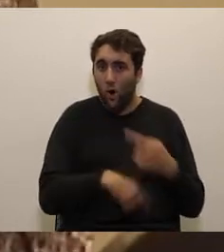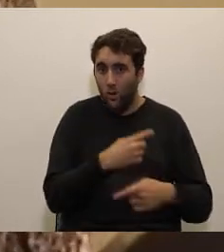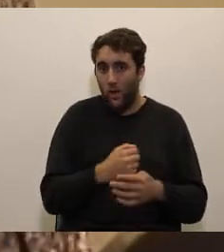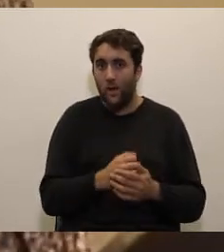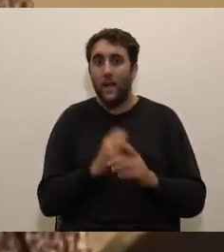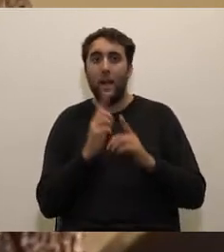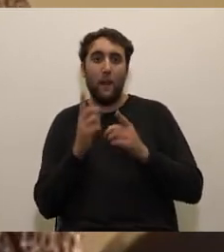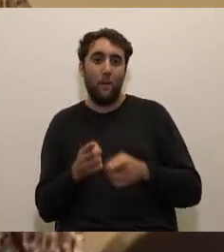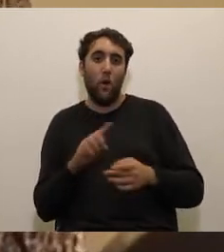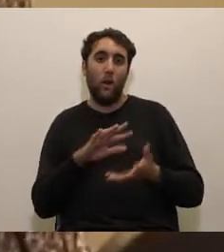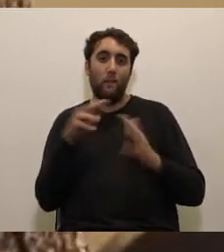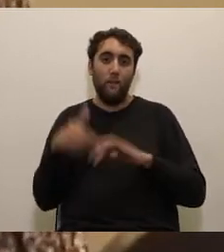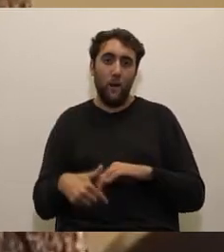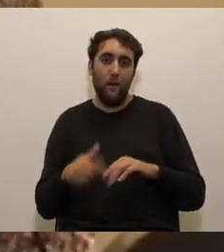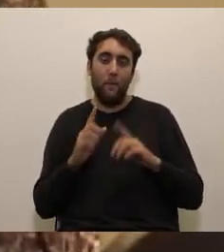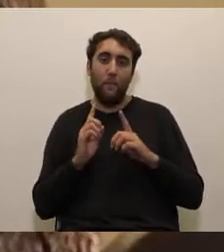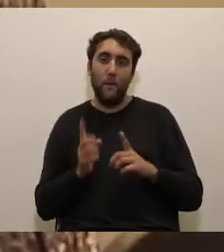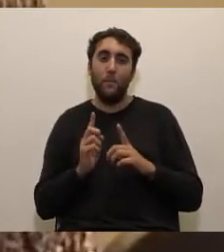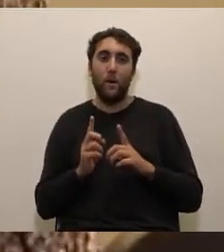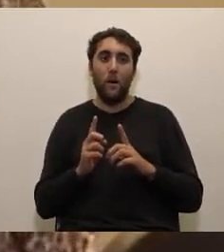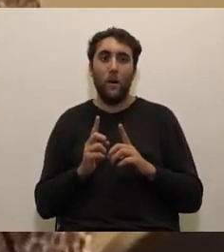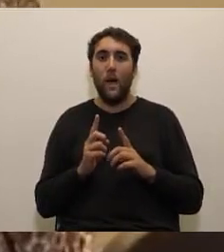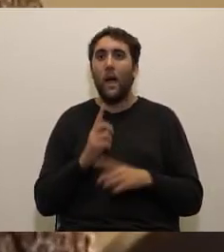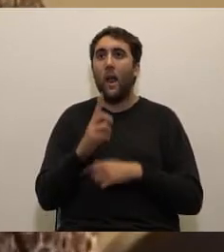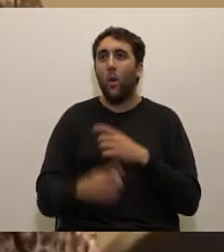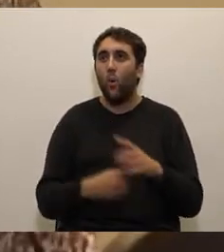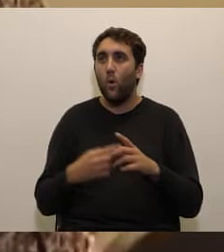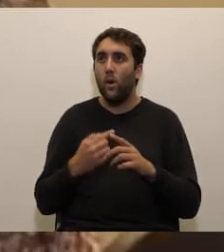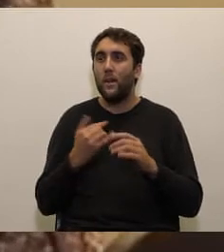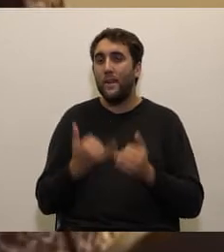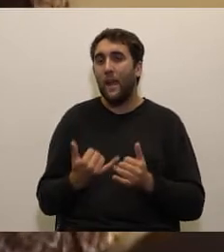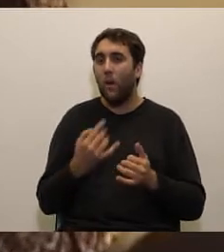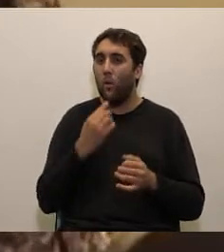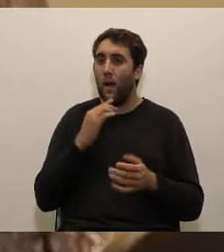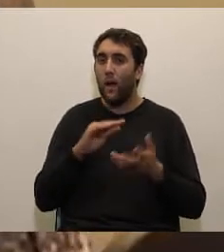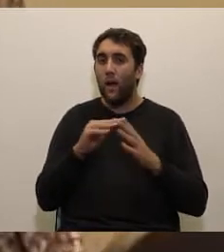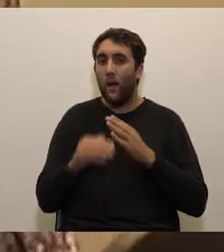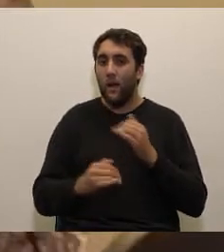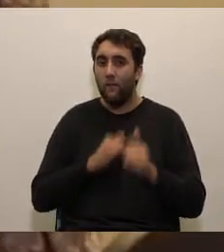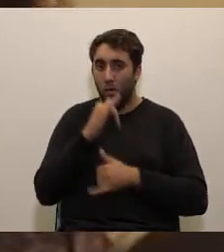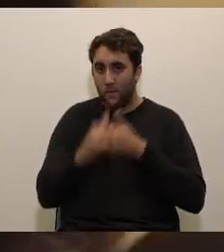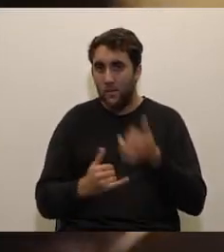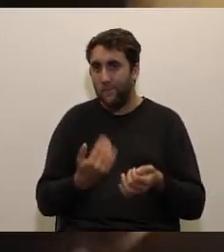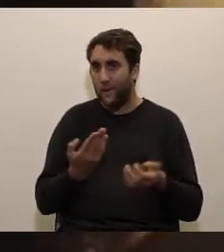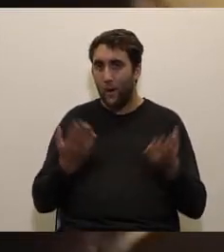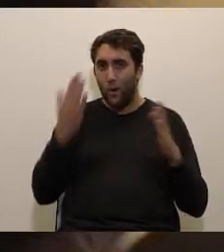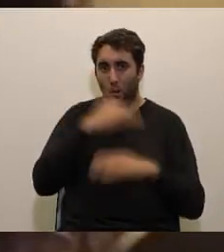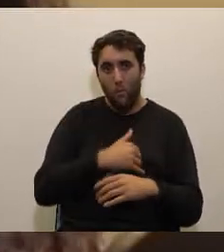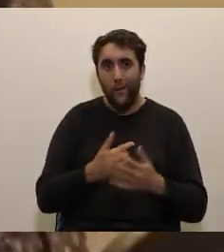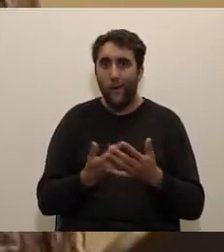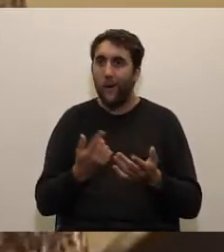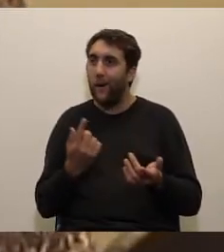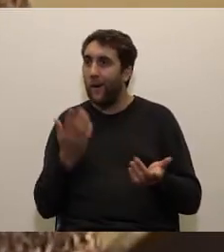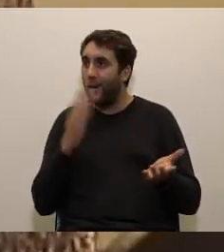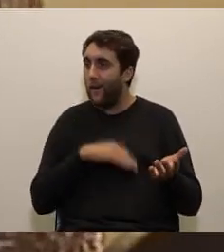bueno, las que mencionaban recién. A veces uno quiere ir a chequear una información y no puede porque está bajo el muro de